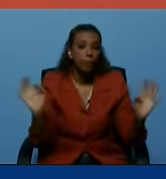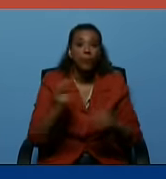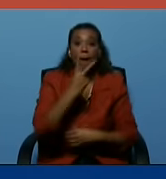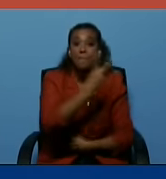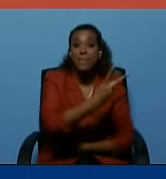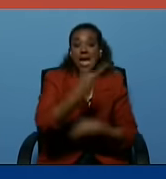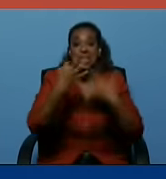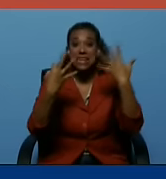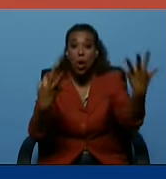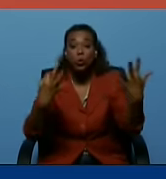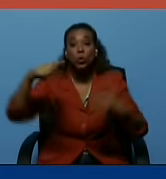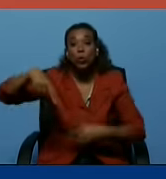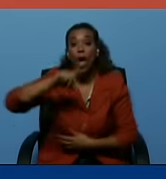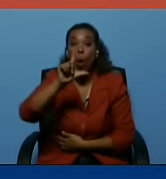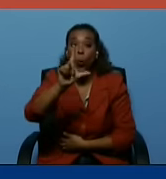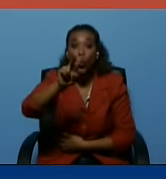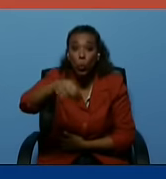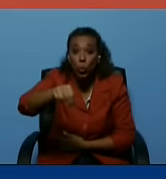28 de junio de